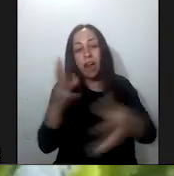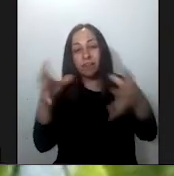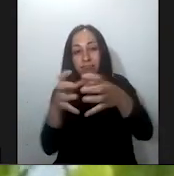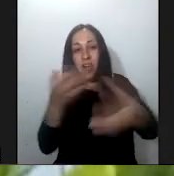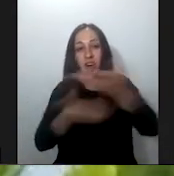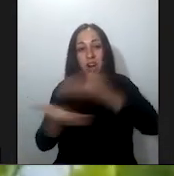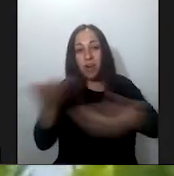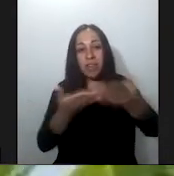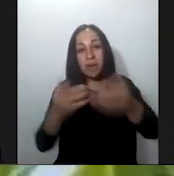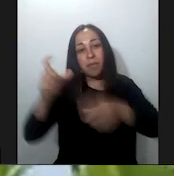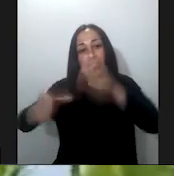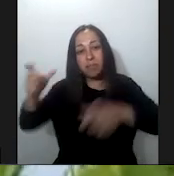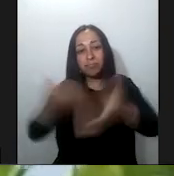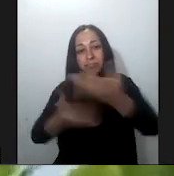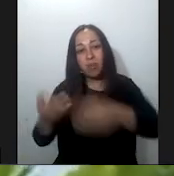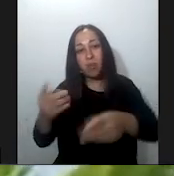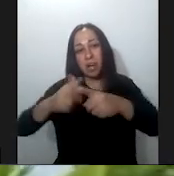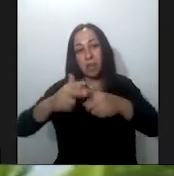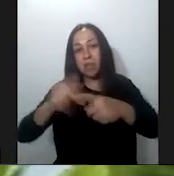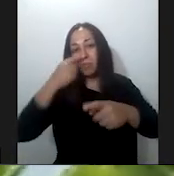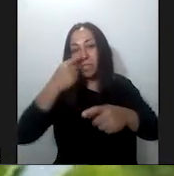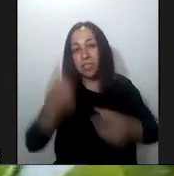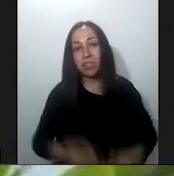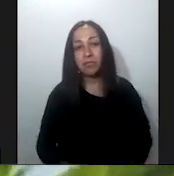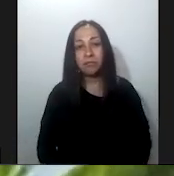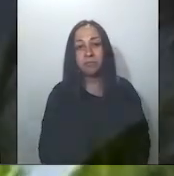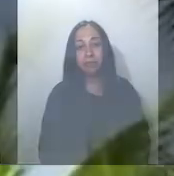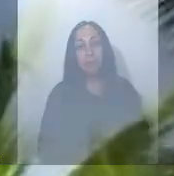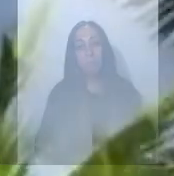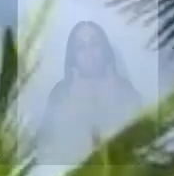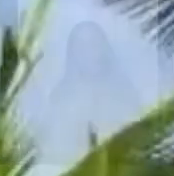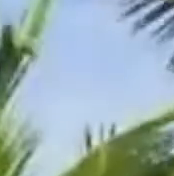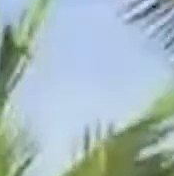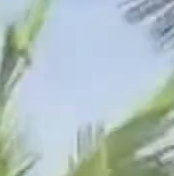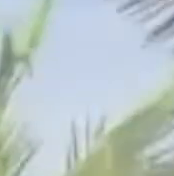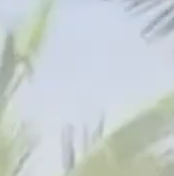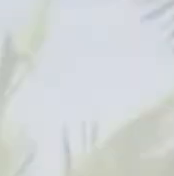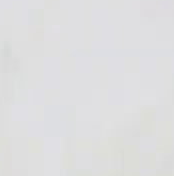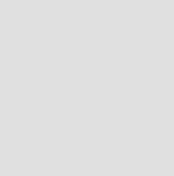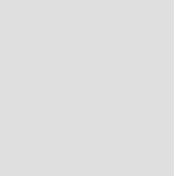como a la hora de trabajar colaborativamente con otras personas, es una herramienta muy interesante.